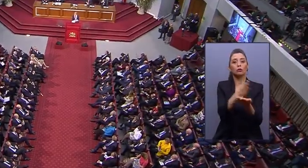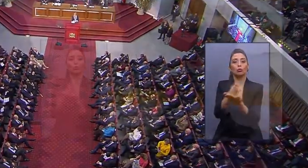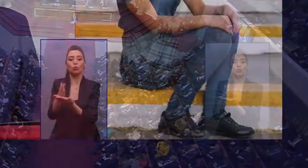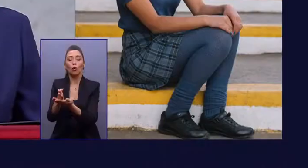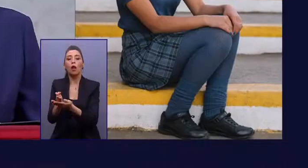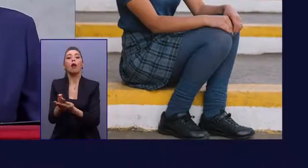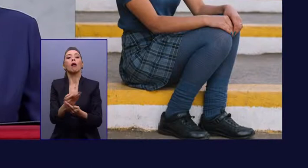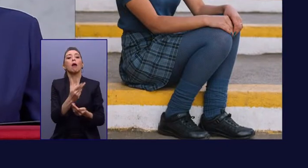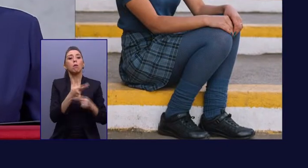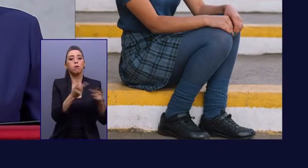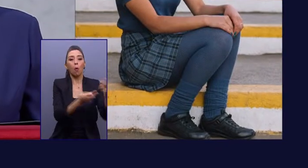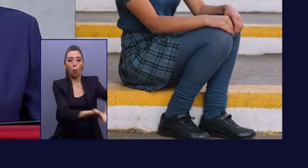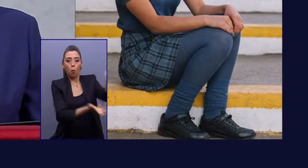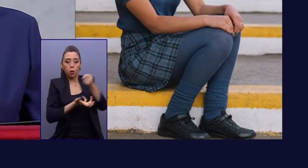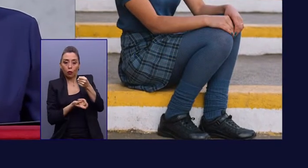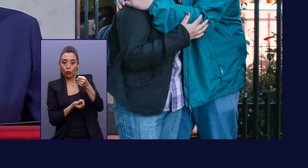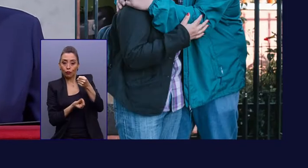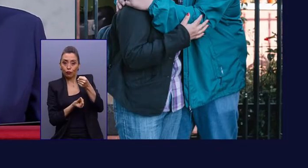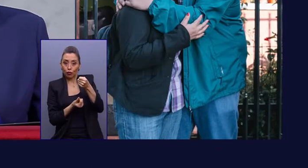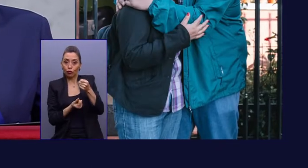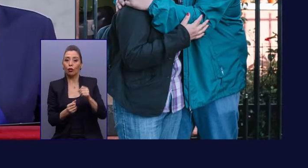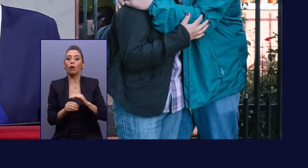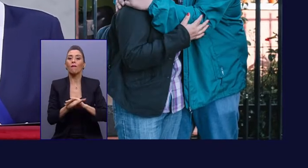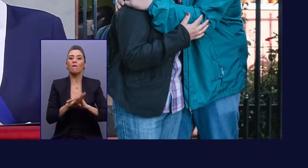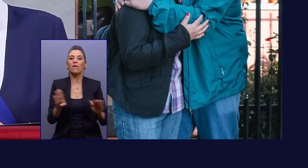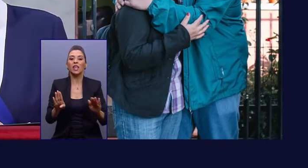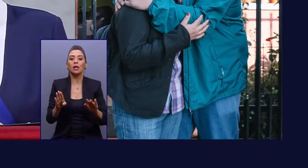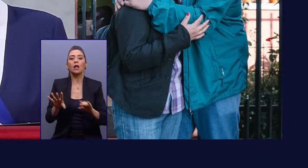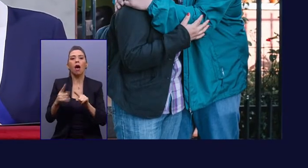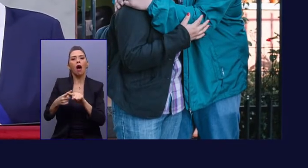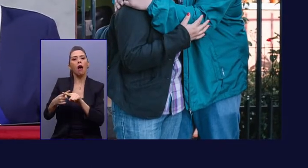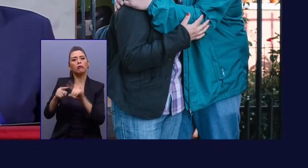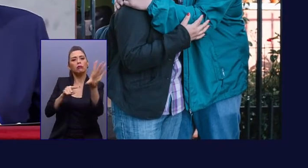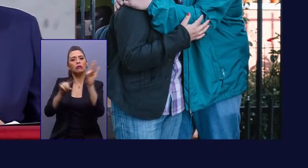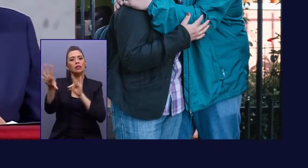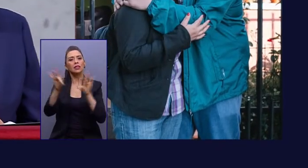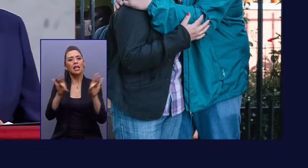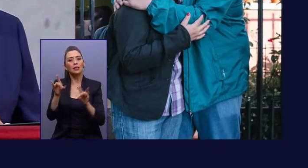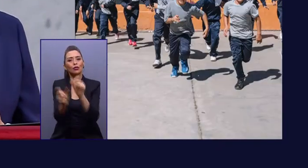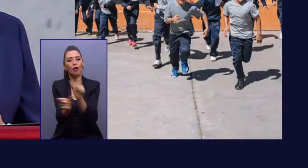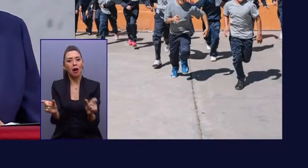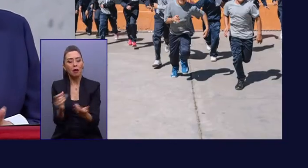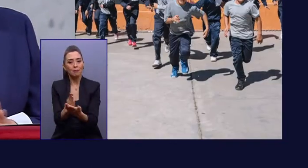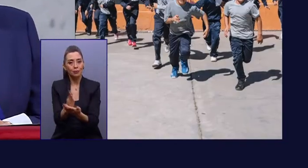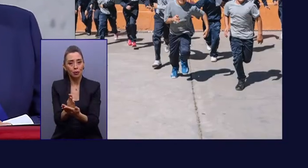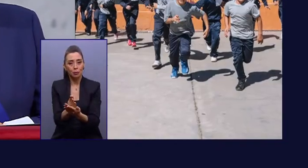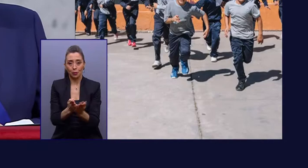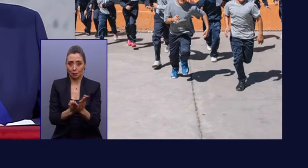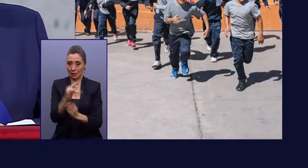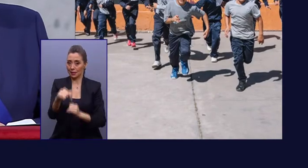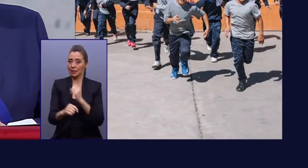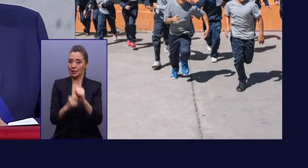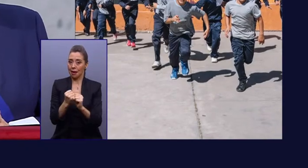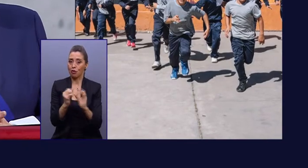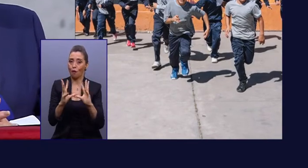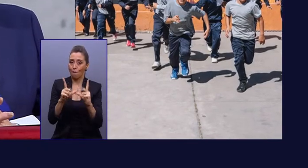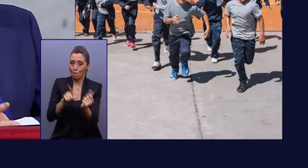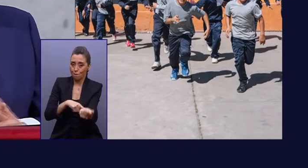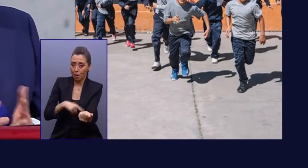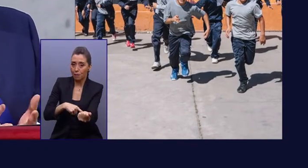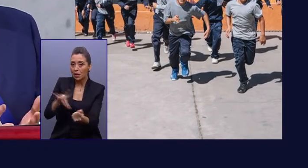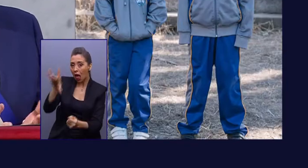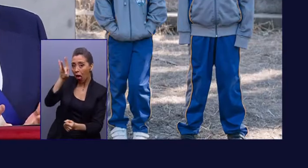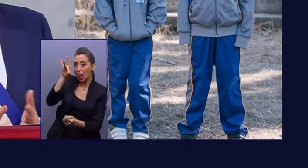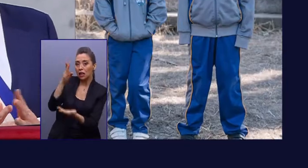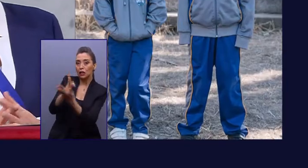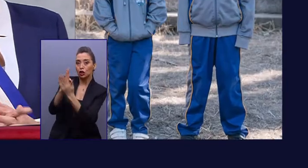reciben recursos públicos y estamos terminando con la selección arbitraria de los alumnos. Y a partir de este año las familias empezarán a elegir